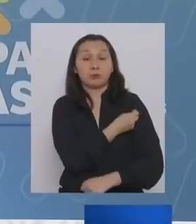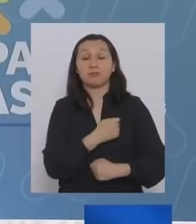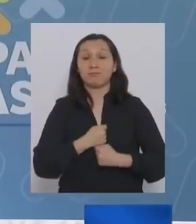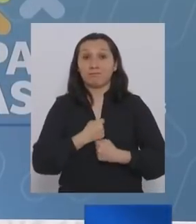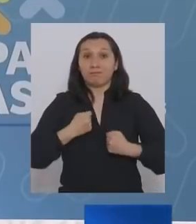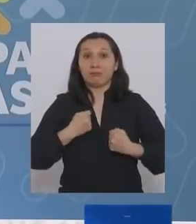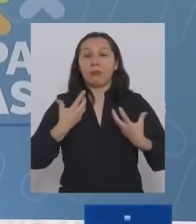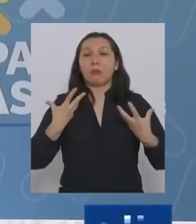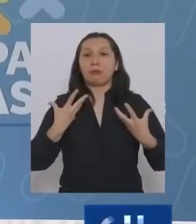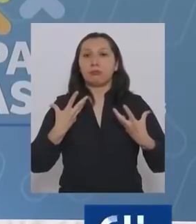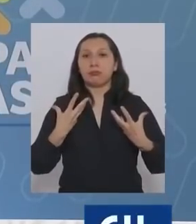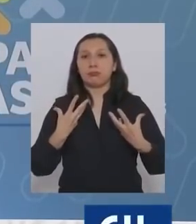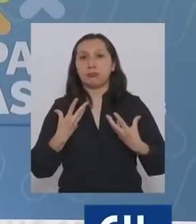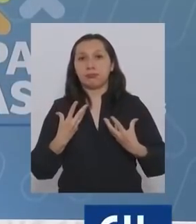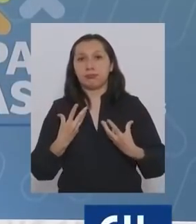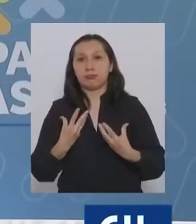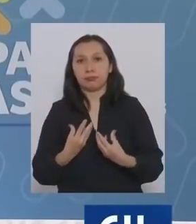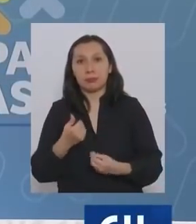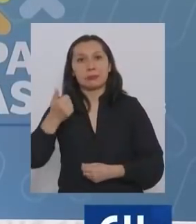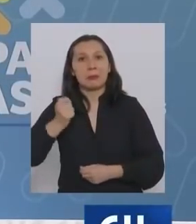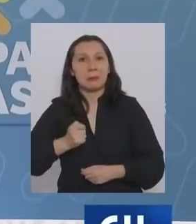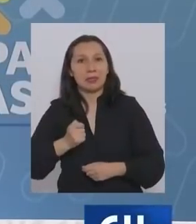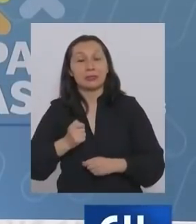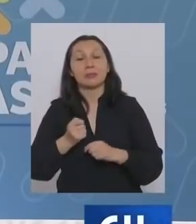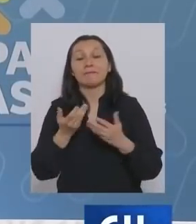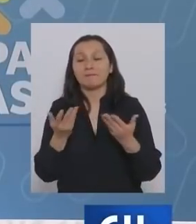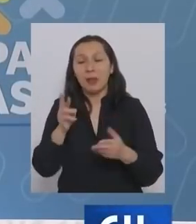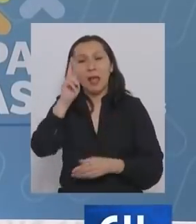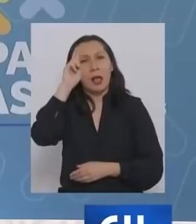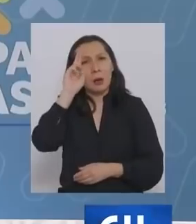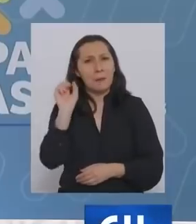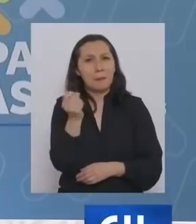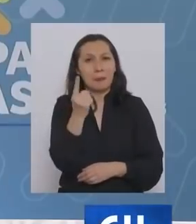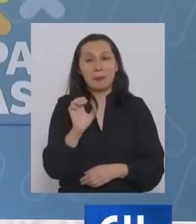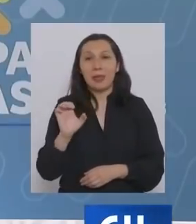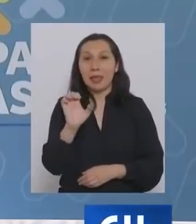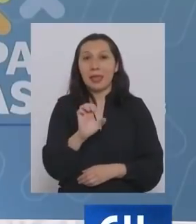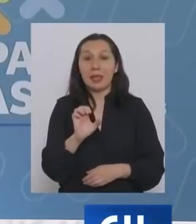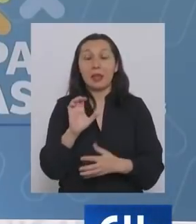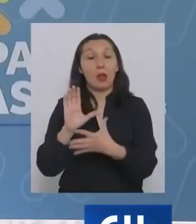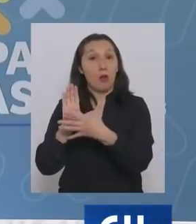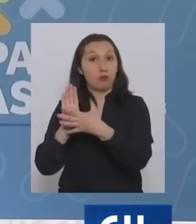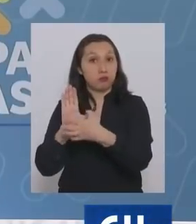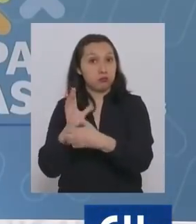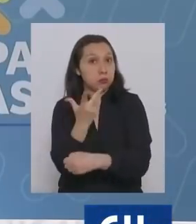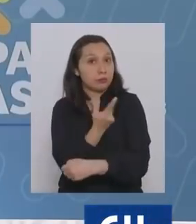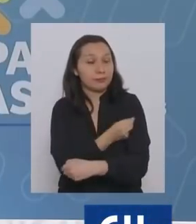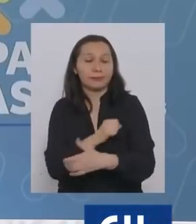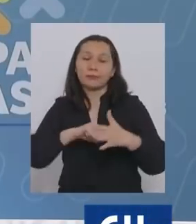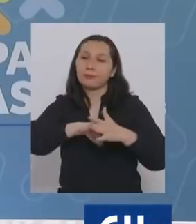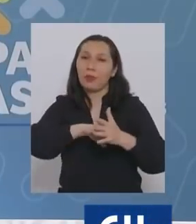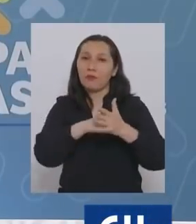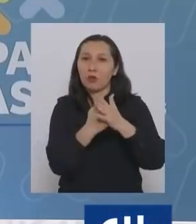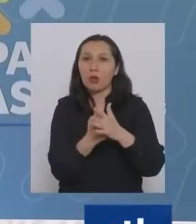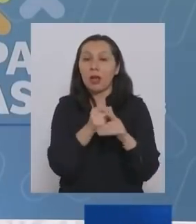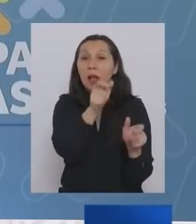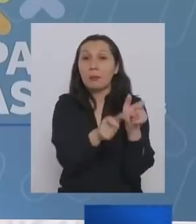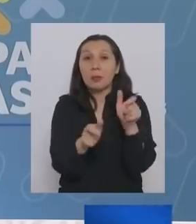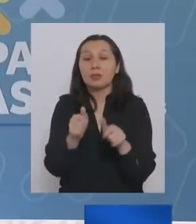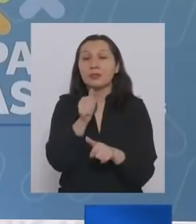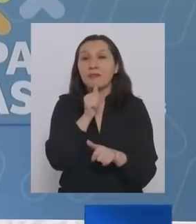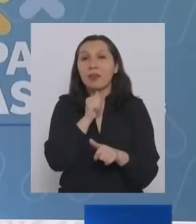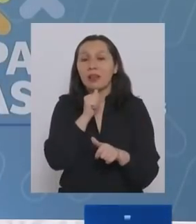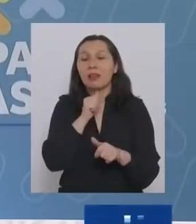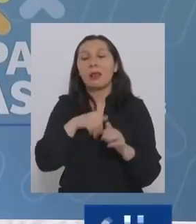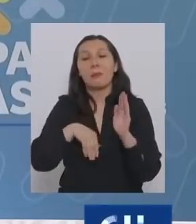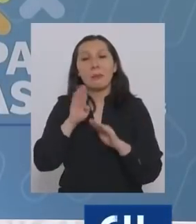inmunidad disminuye. Además, recuerden que desde el 1 de enero el pase de movilidad se bloquea a todos quienes tienen